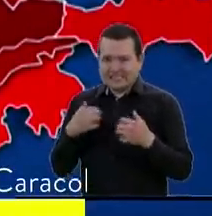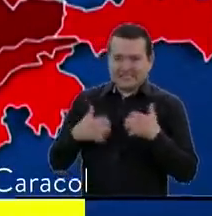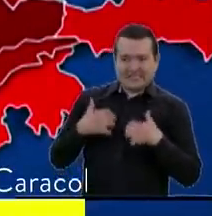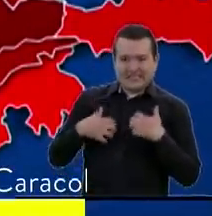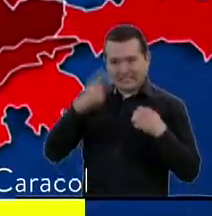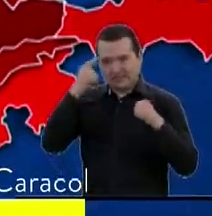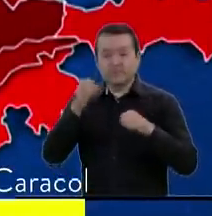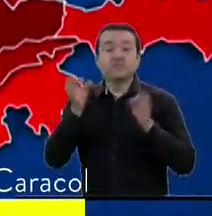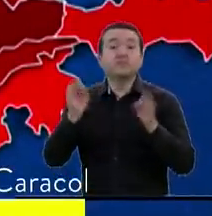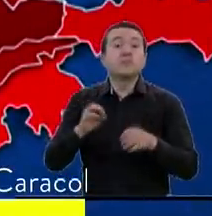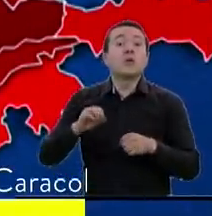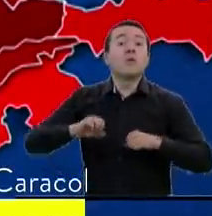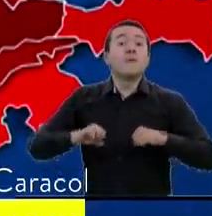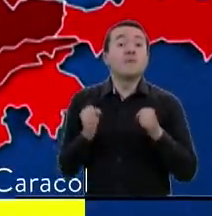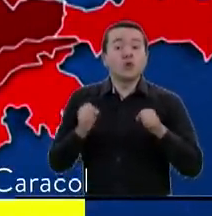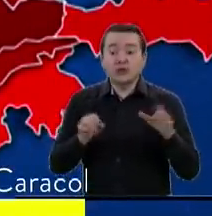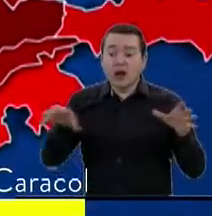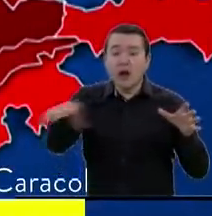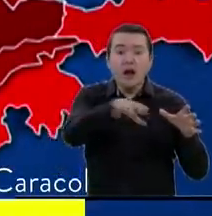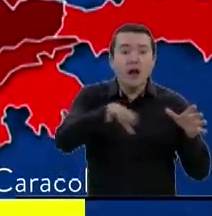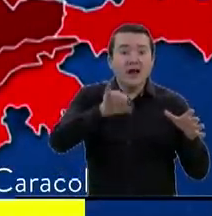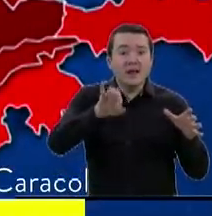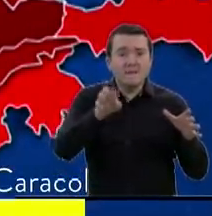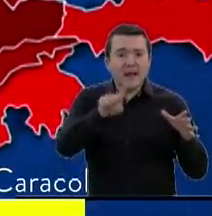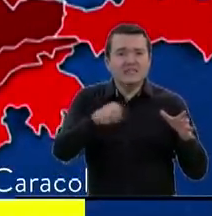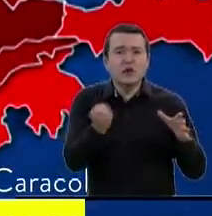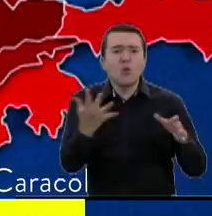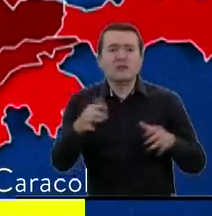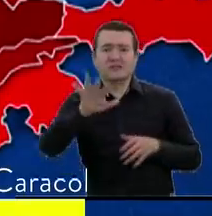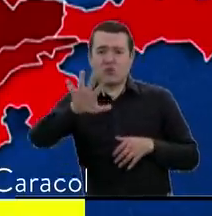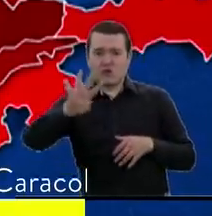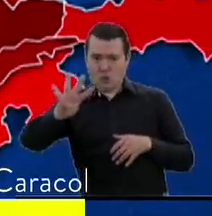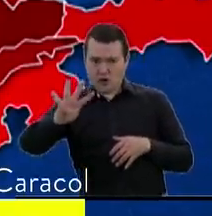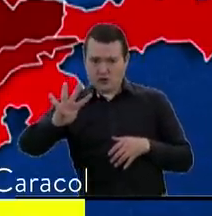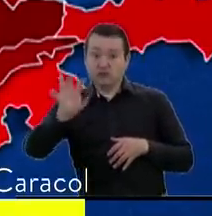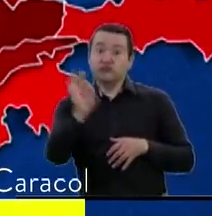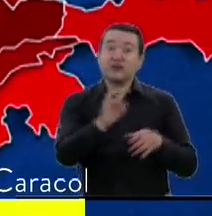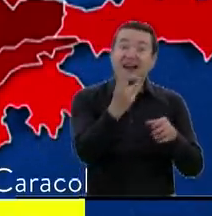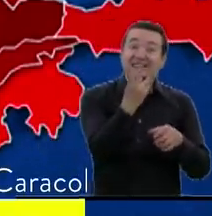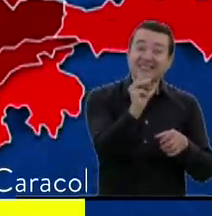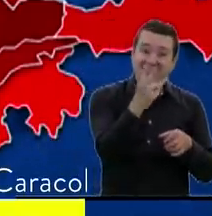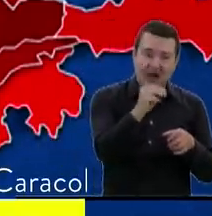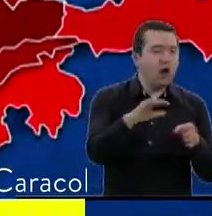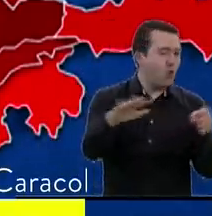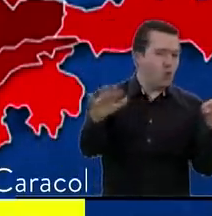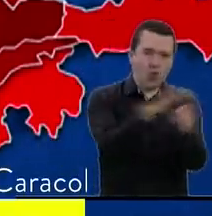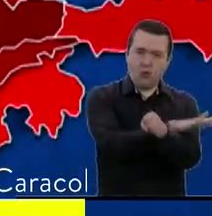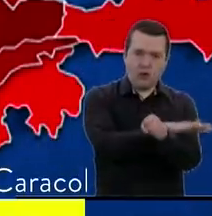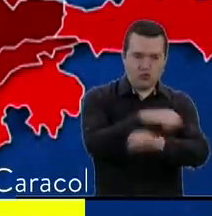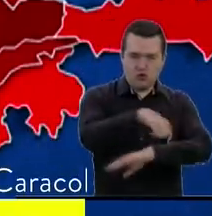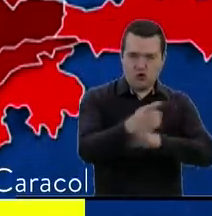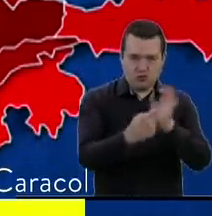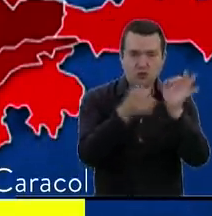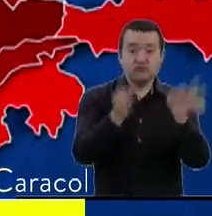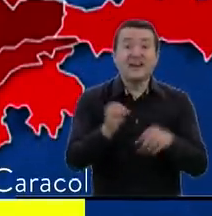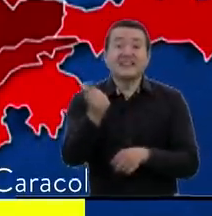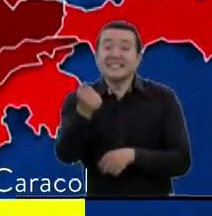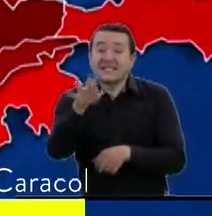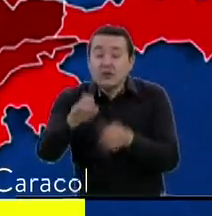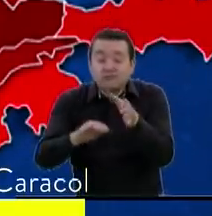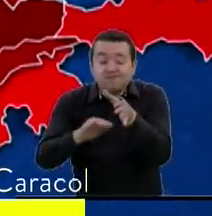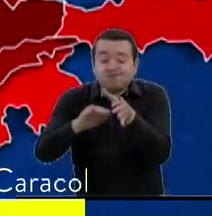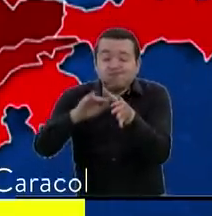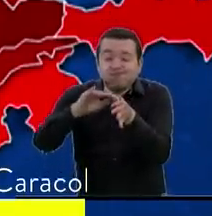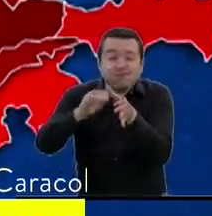con 54 IPS para atender la pandemia, 30 ya están totalmente ocupadas, 19 tienen muy poca capacidad, lo